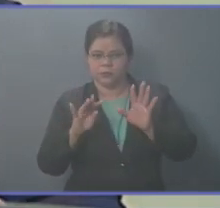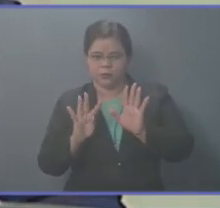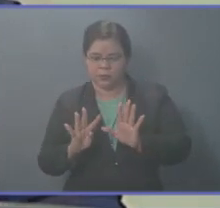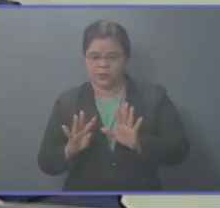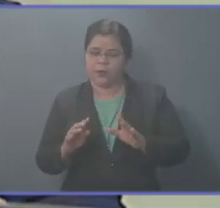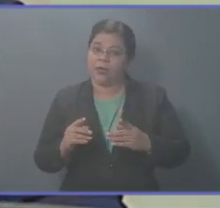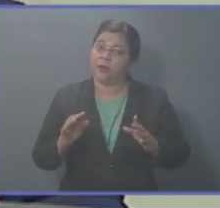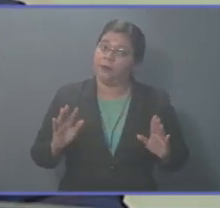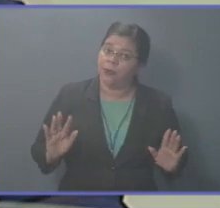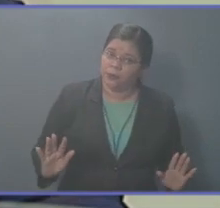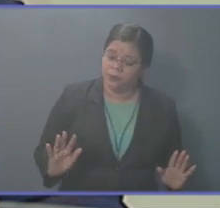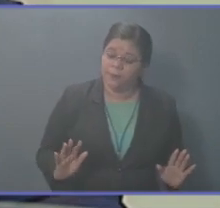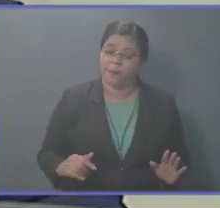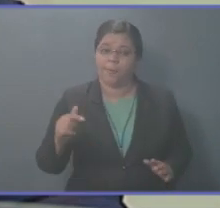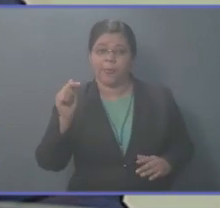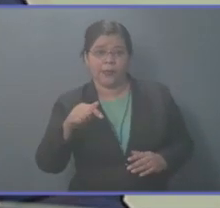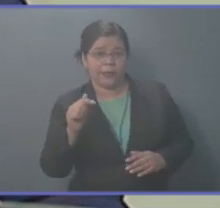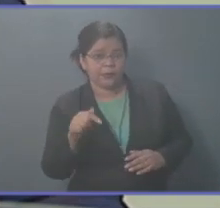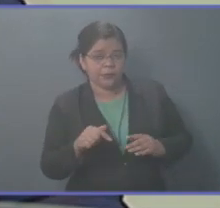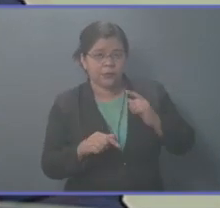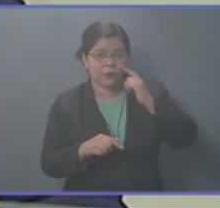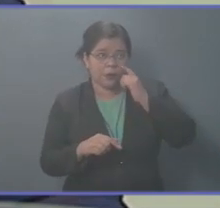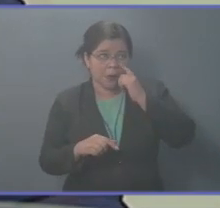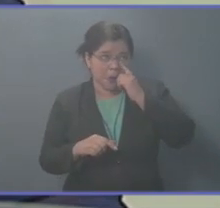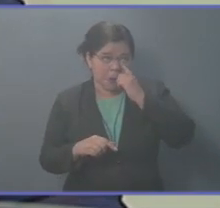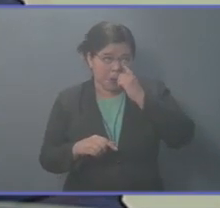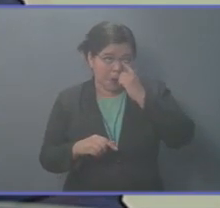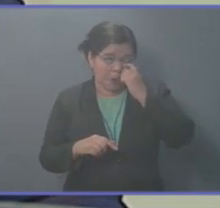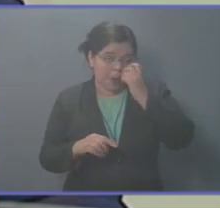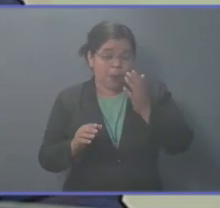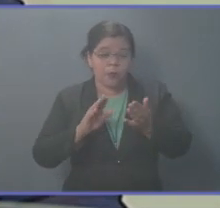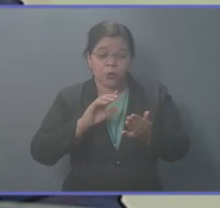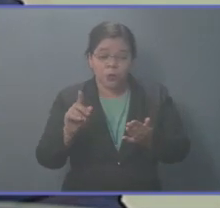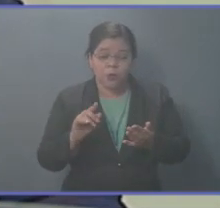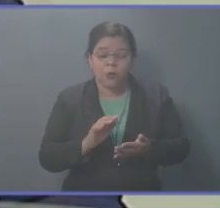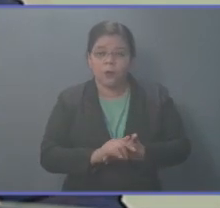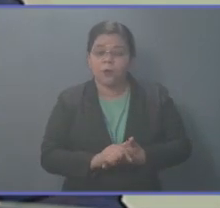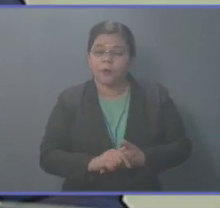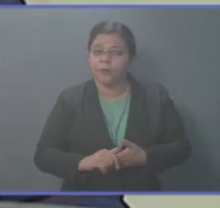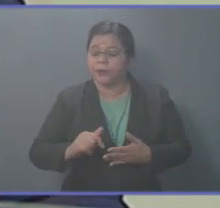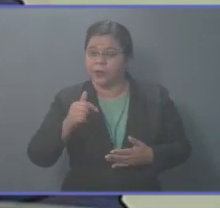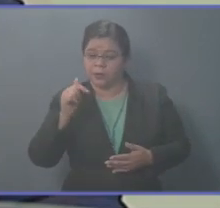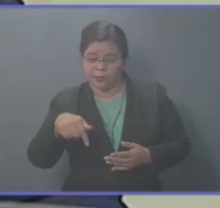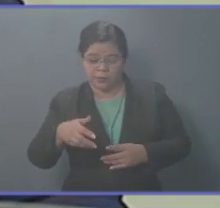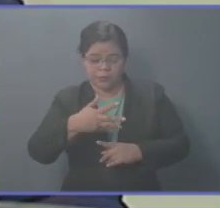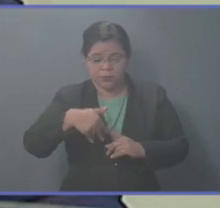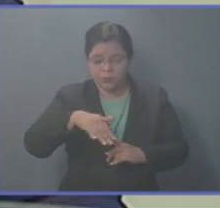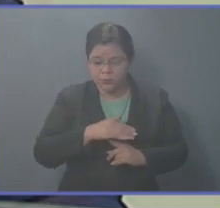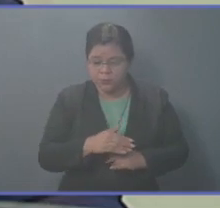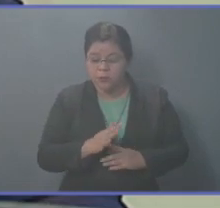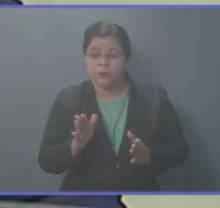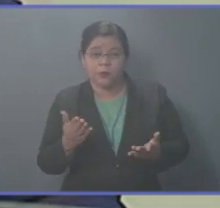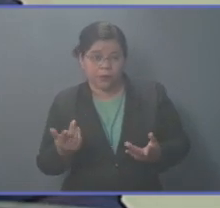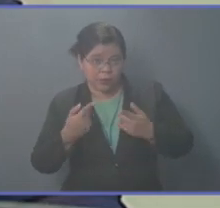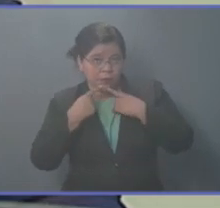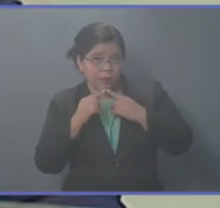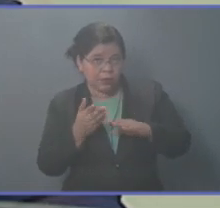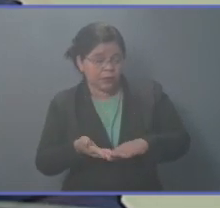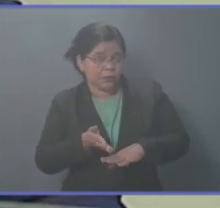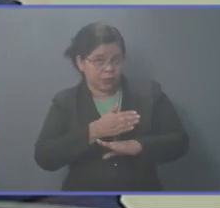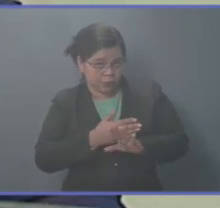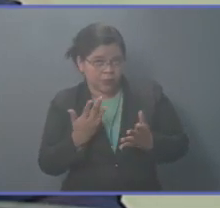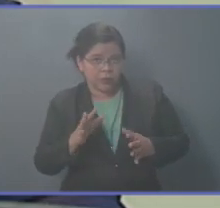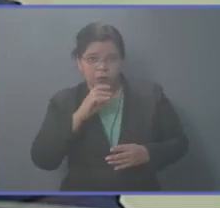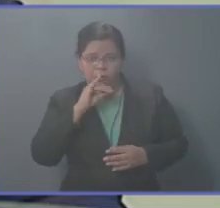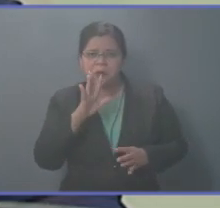Sin embargo, esta no es lo que ocurre en esta situación, porque a partir de las declaraciones antedichas